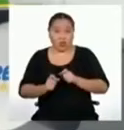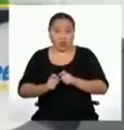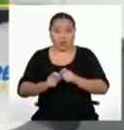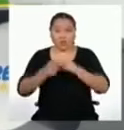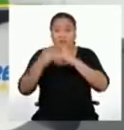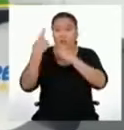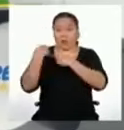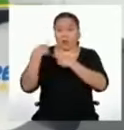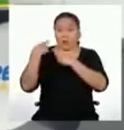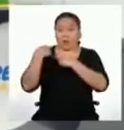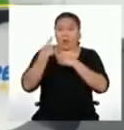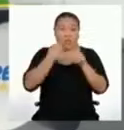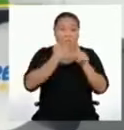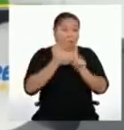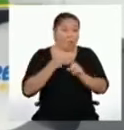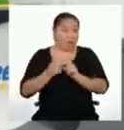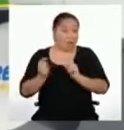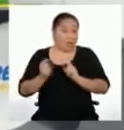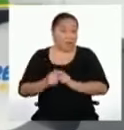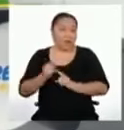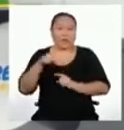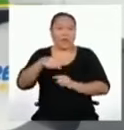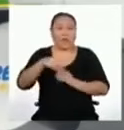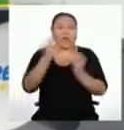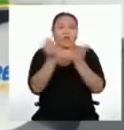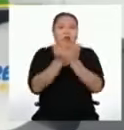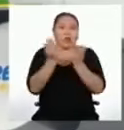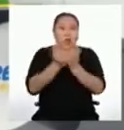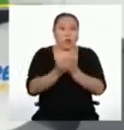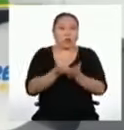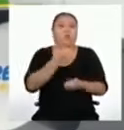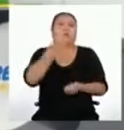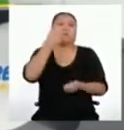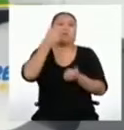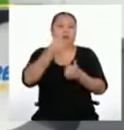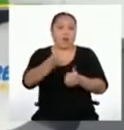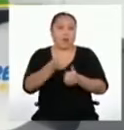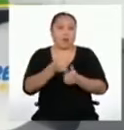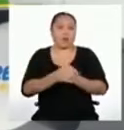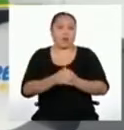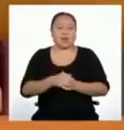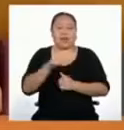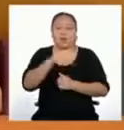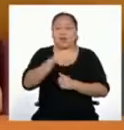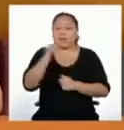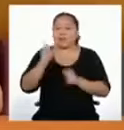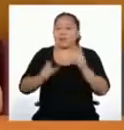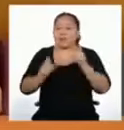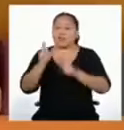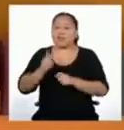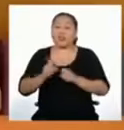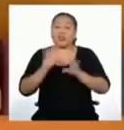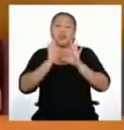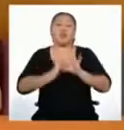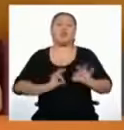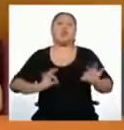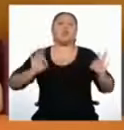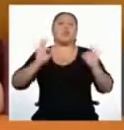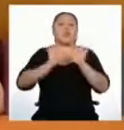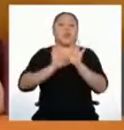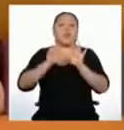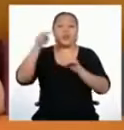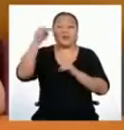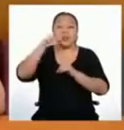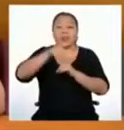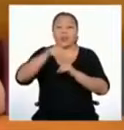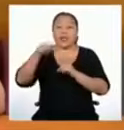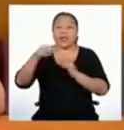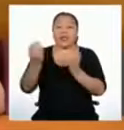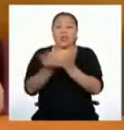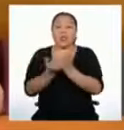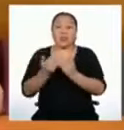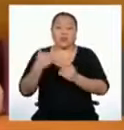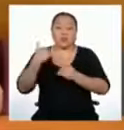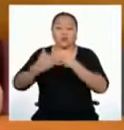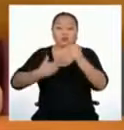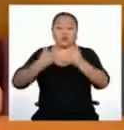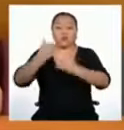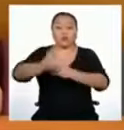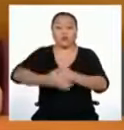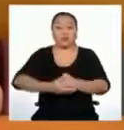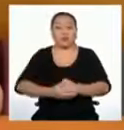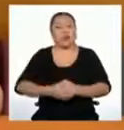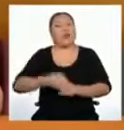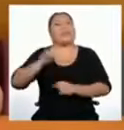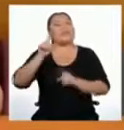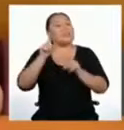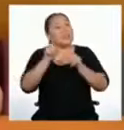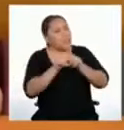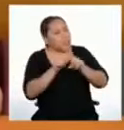pueda funcionar. Las personas son indispensables para que la estructura funcione. Pero también recordemos que el